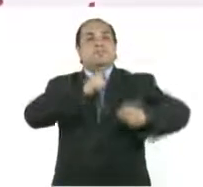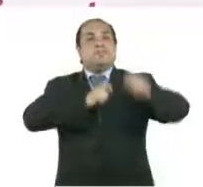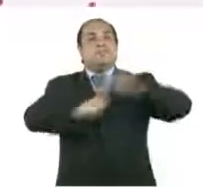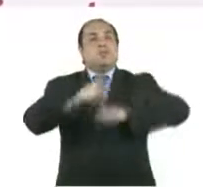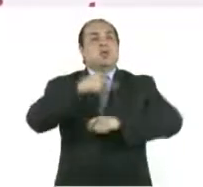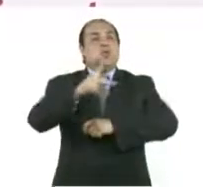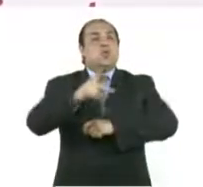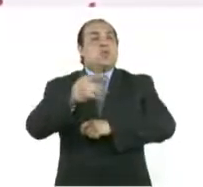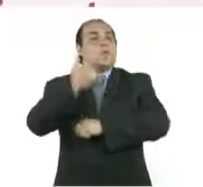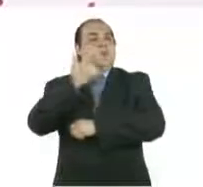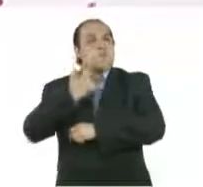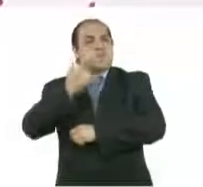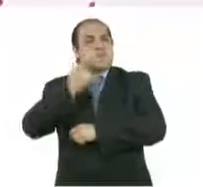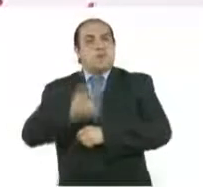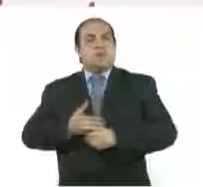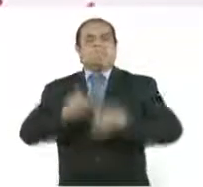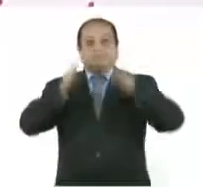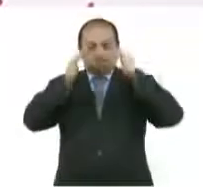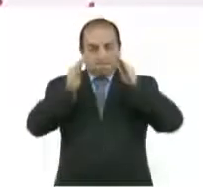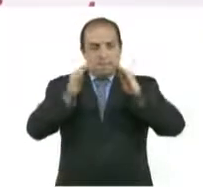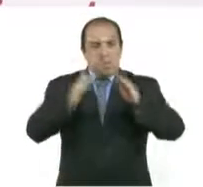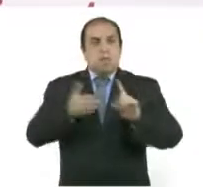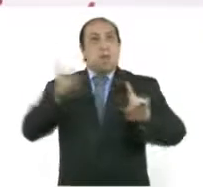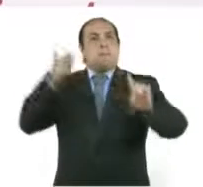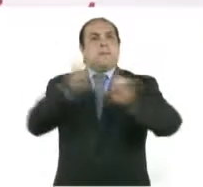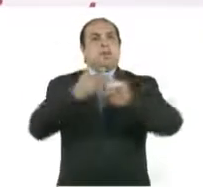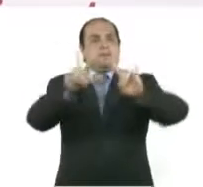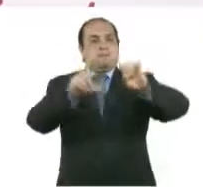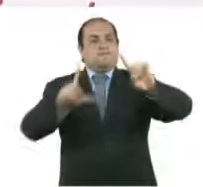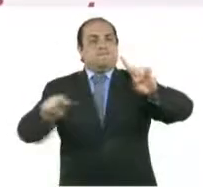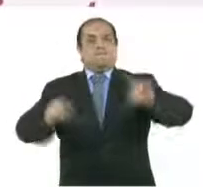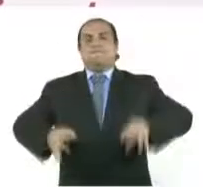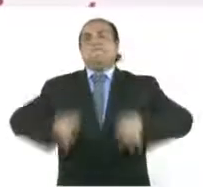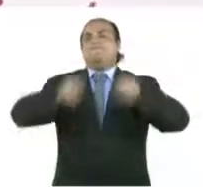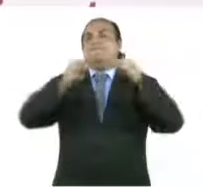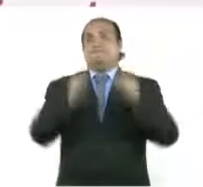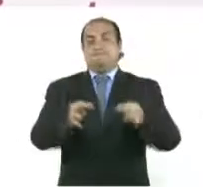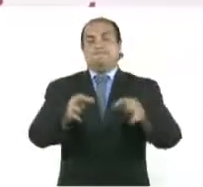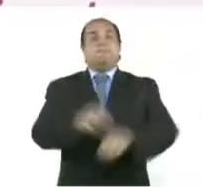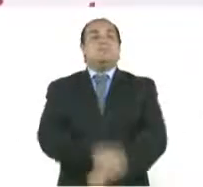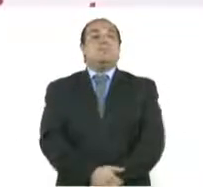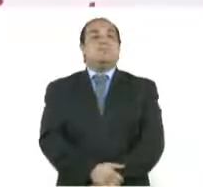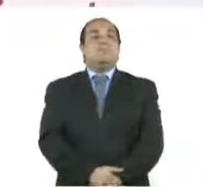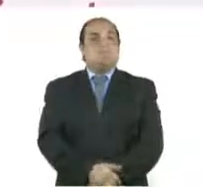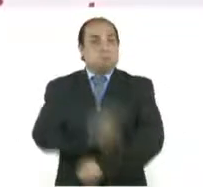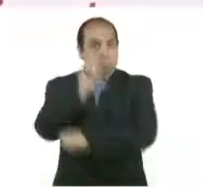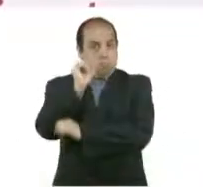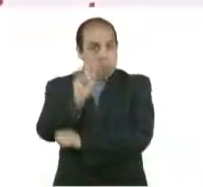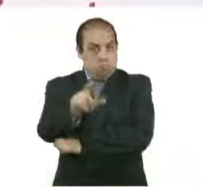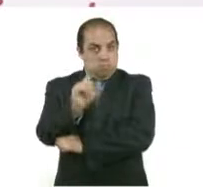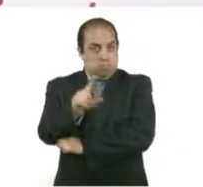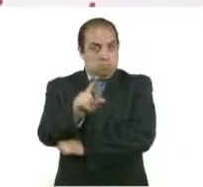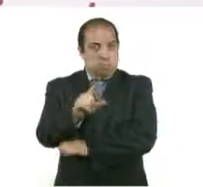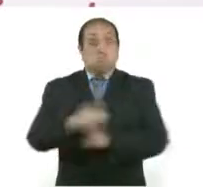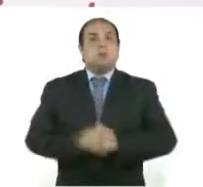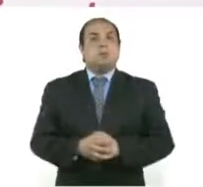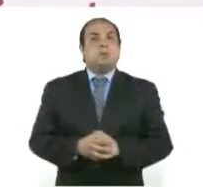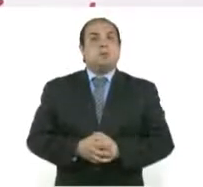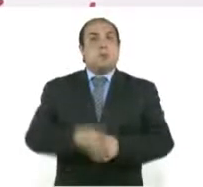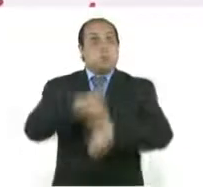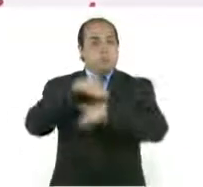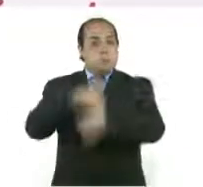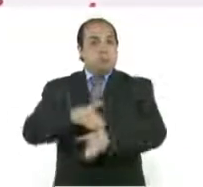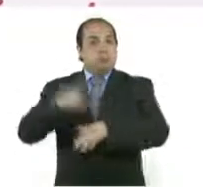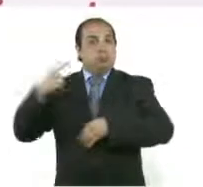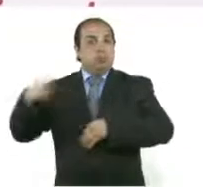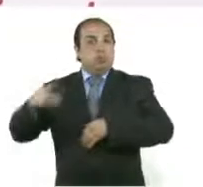y su dedicación para forjar esta gran nación. Y es por eso también que, siguiendo la instrucción del